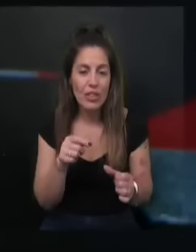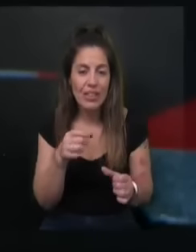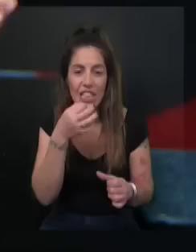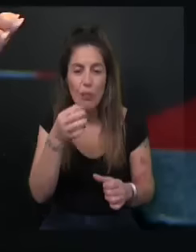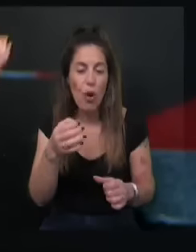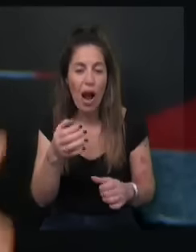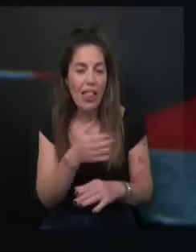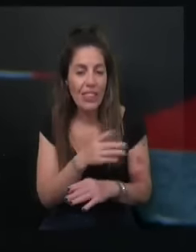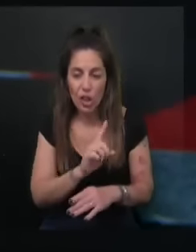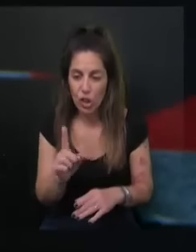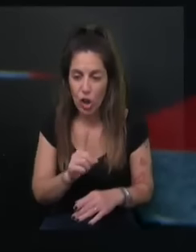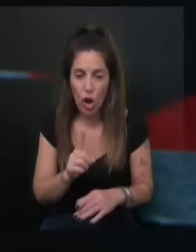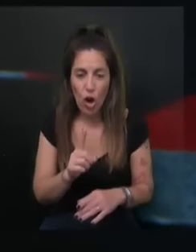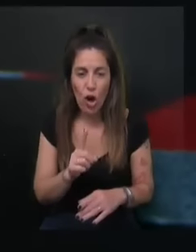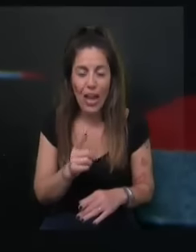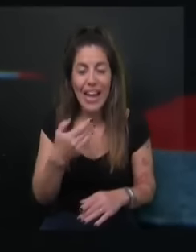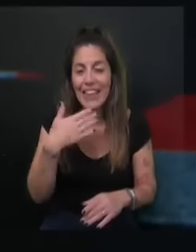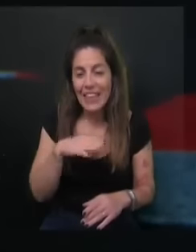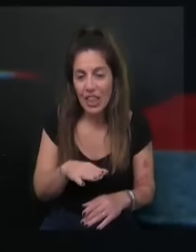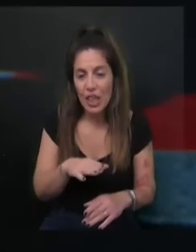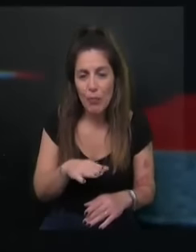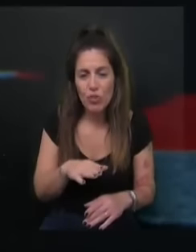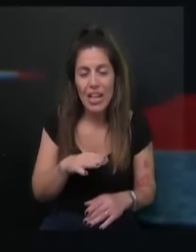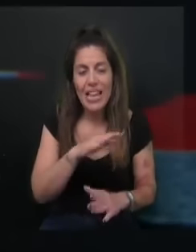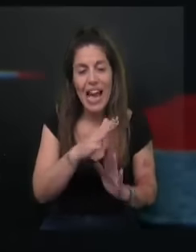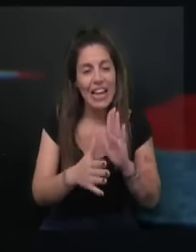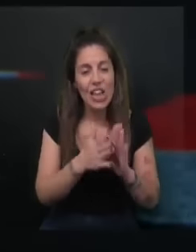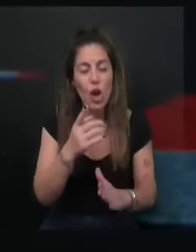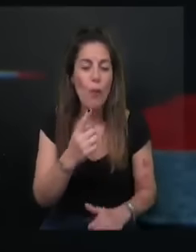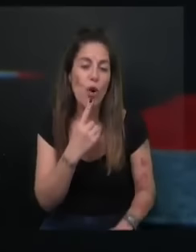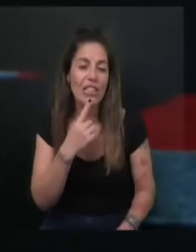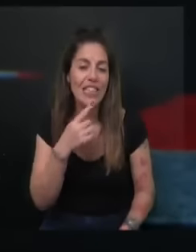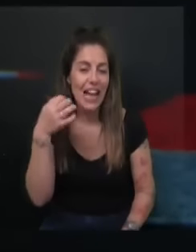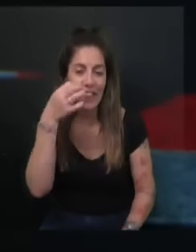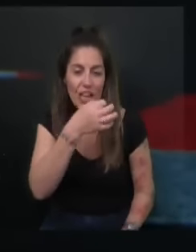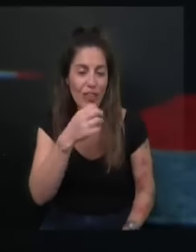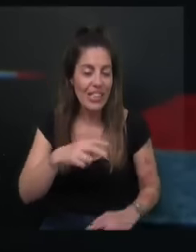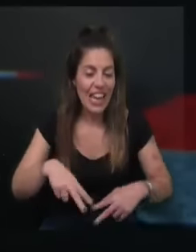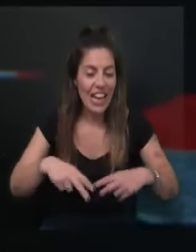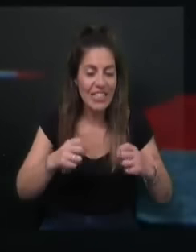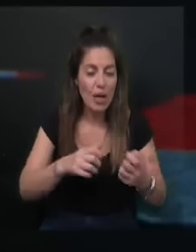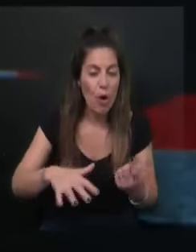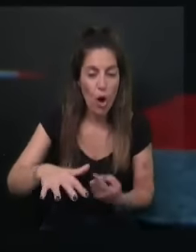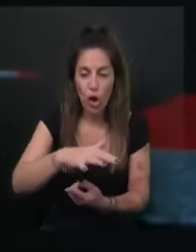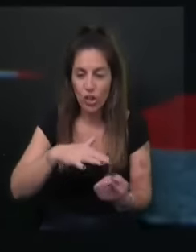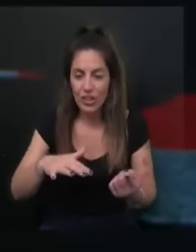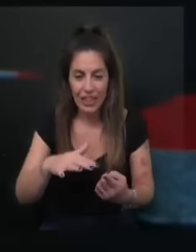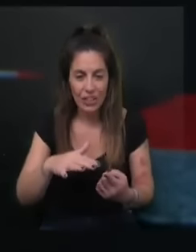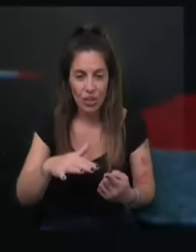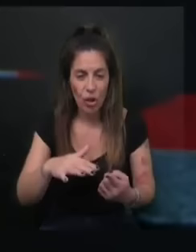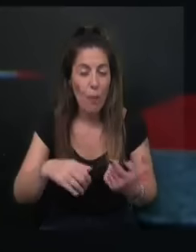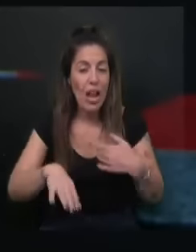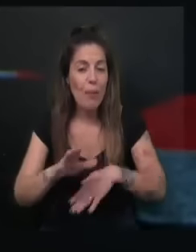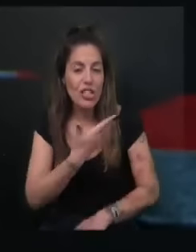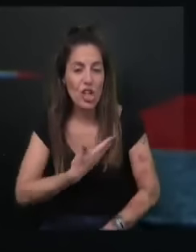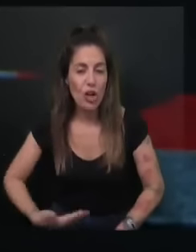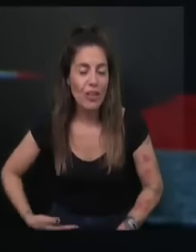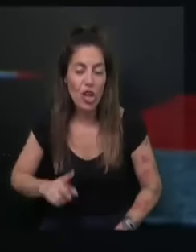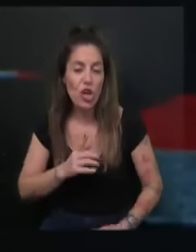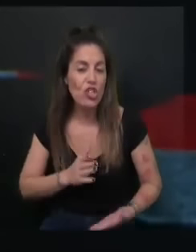leemos geopolítica de las drogas amos contextos el problema es que la mayoría de los gobiernos no se